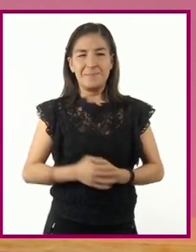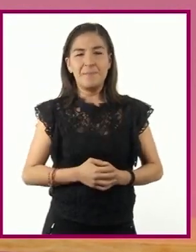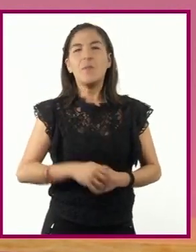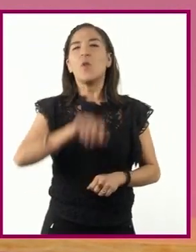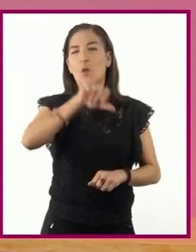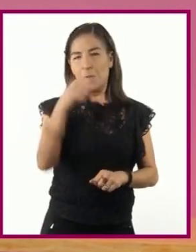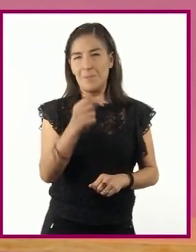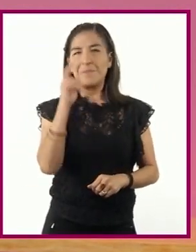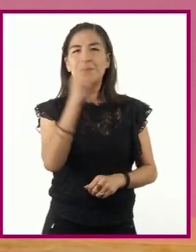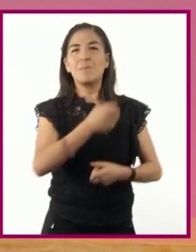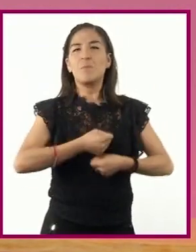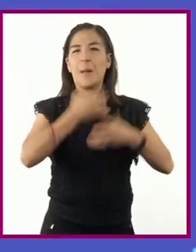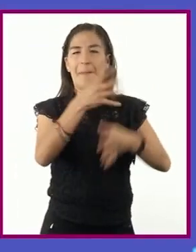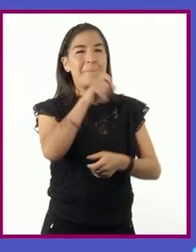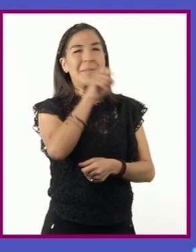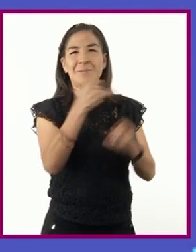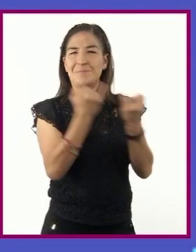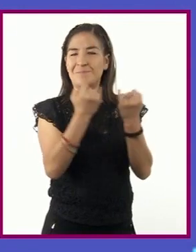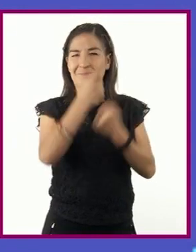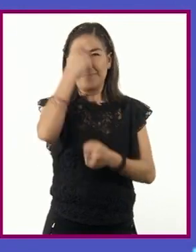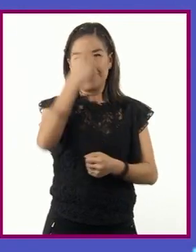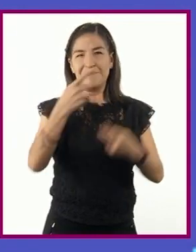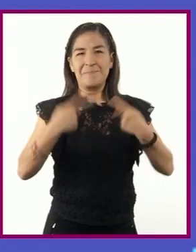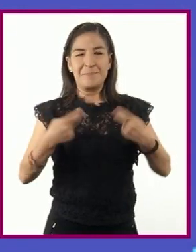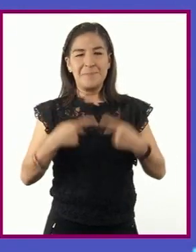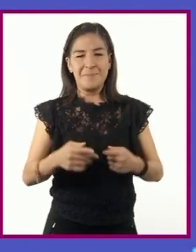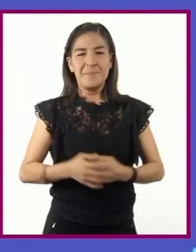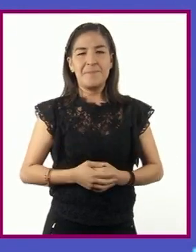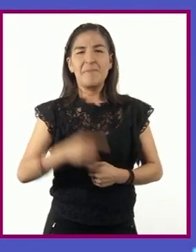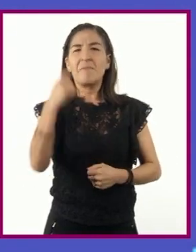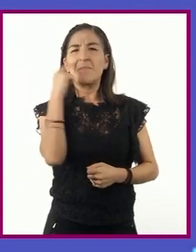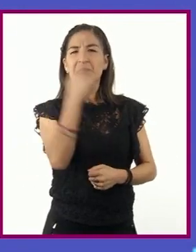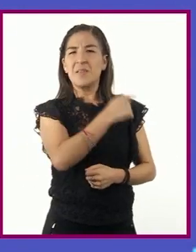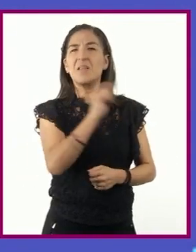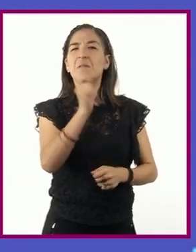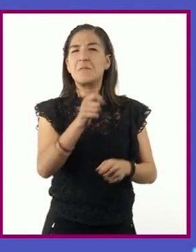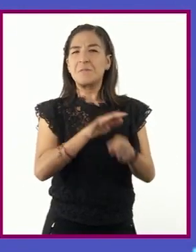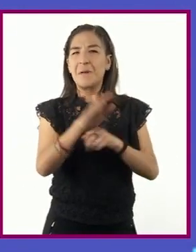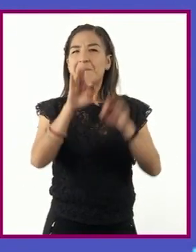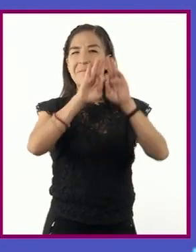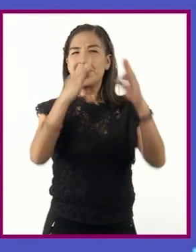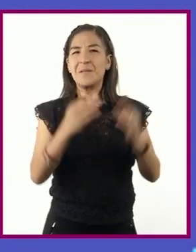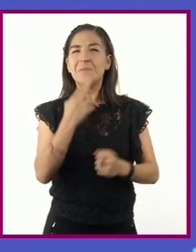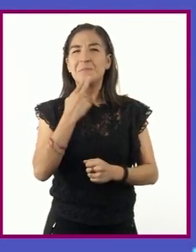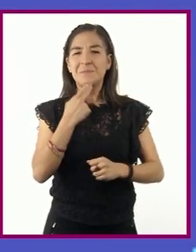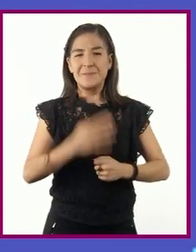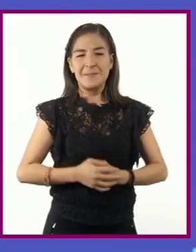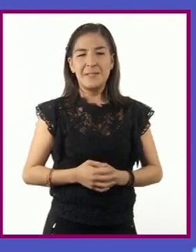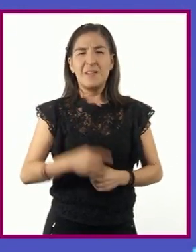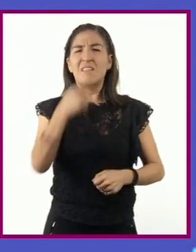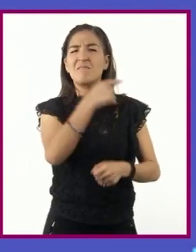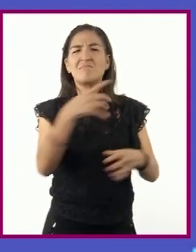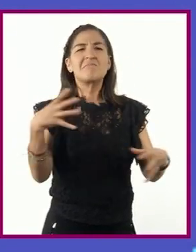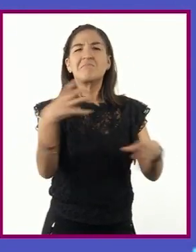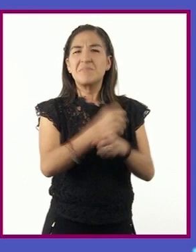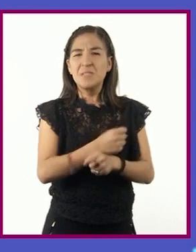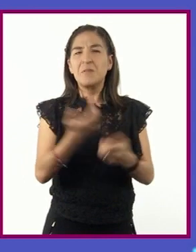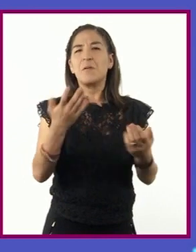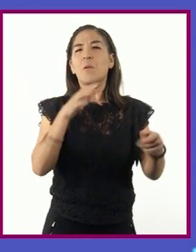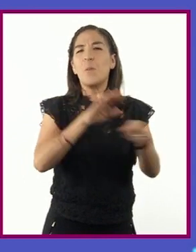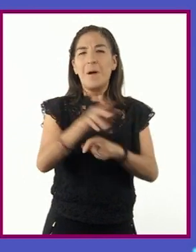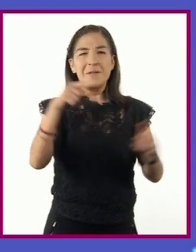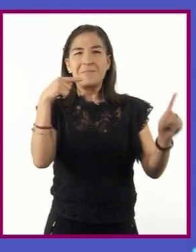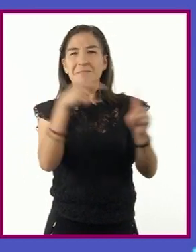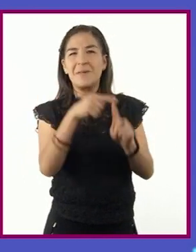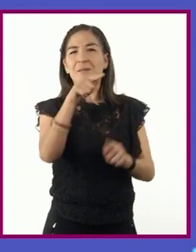revisemos otro poema de este autor. ¿Qué figuras utiliza? ¿Qué significados o